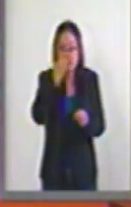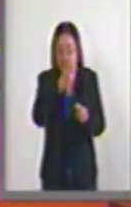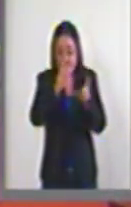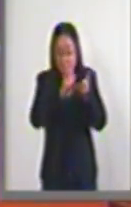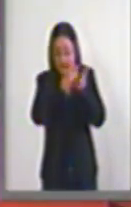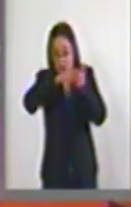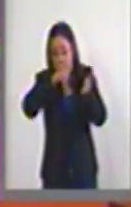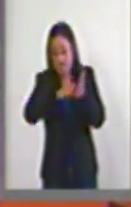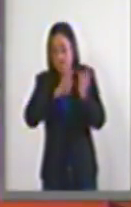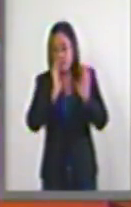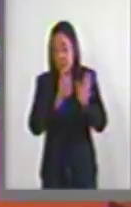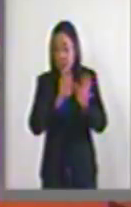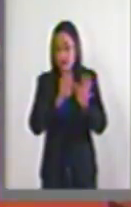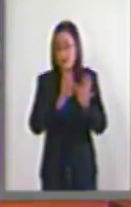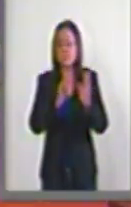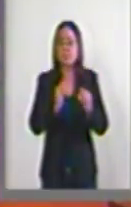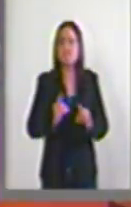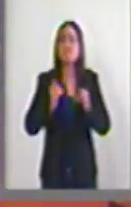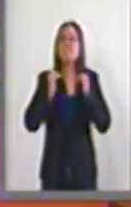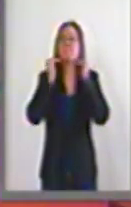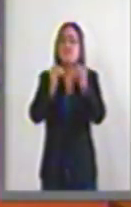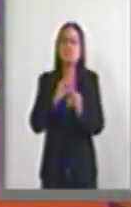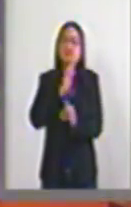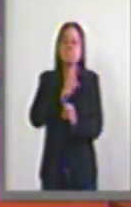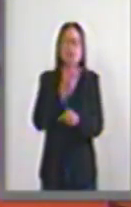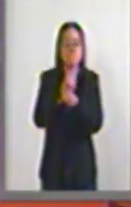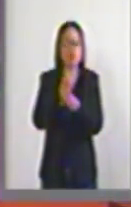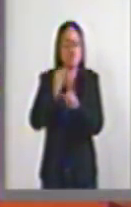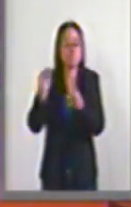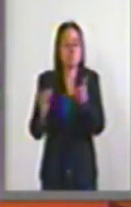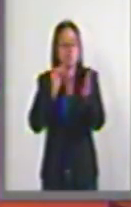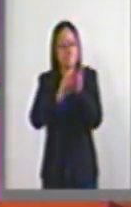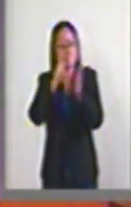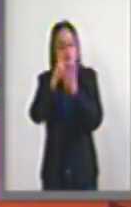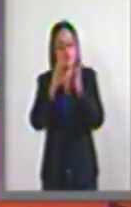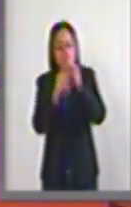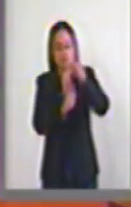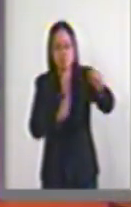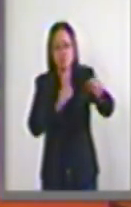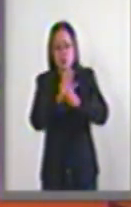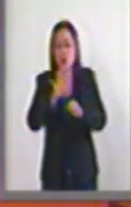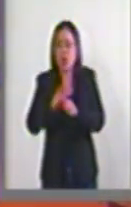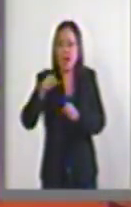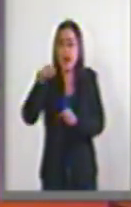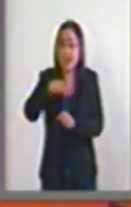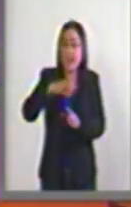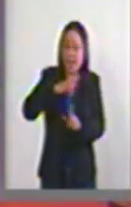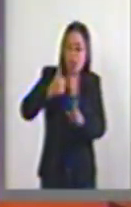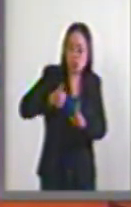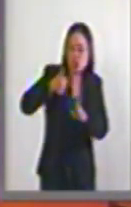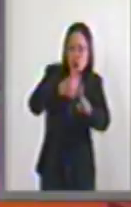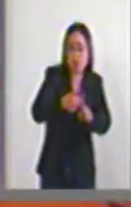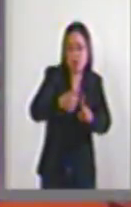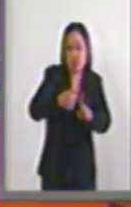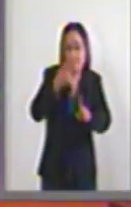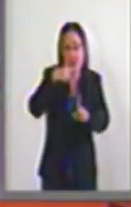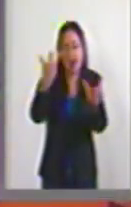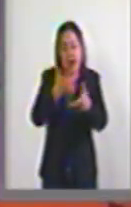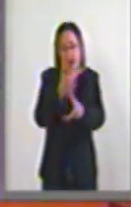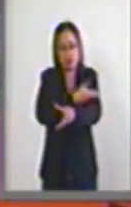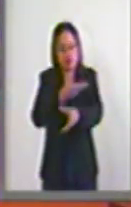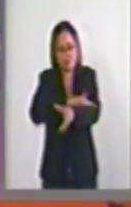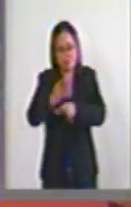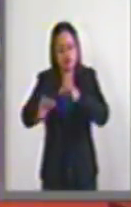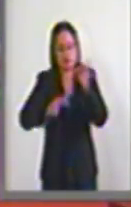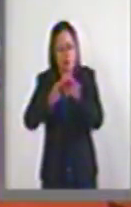y elevar a rango constitucional la autonomía técnica y de gestión en